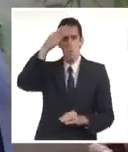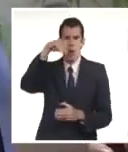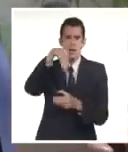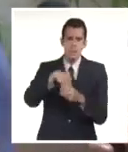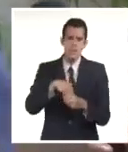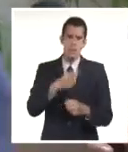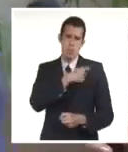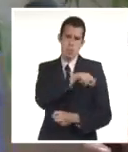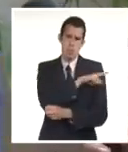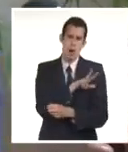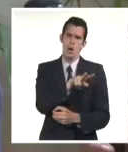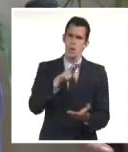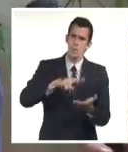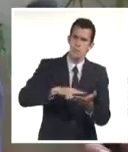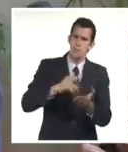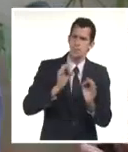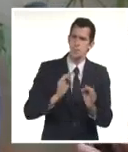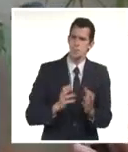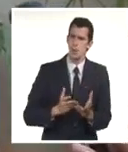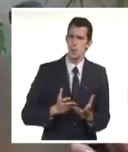pueblo, han estado